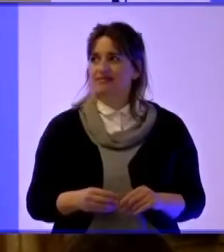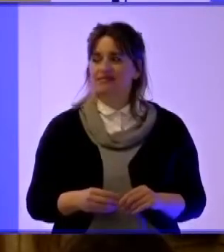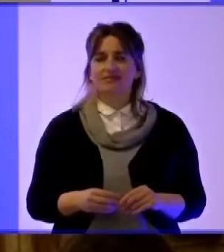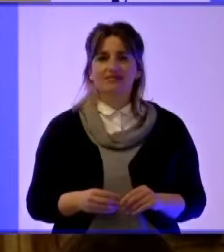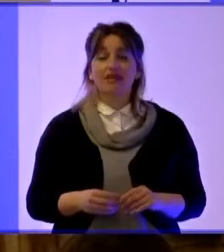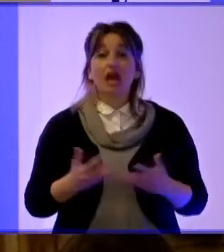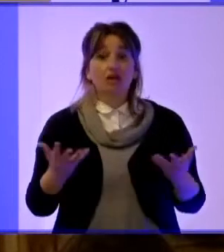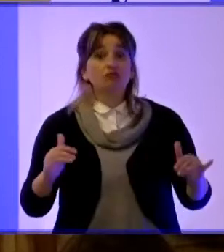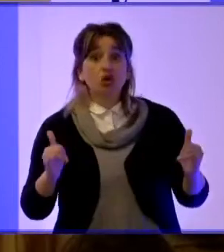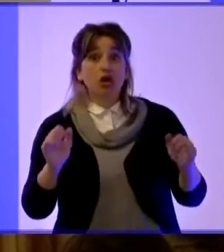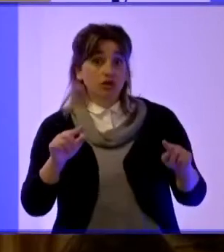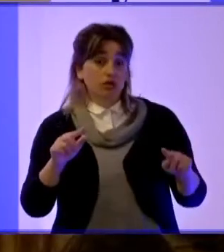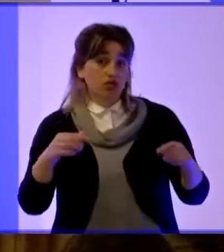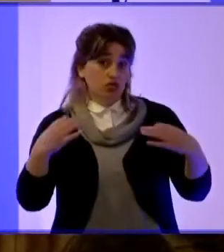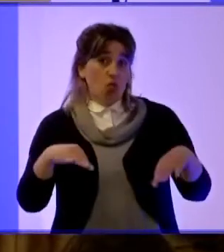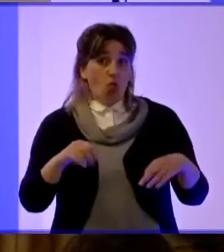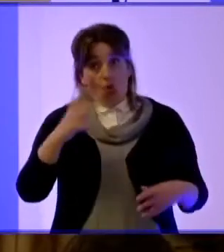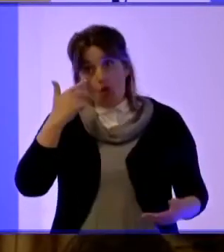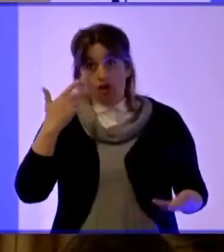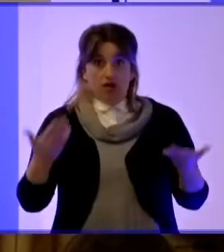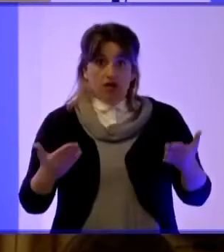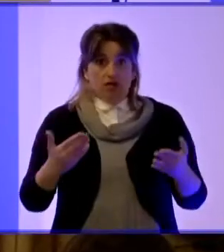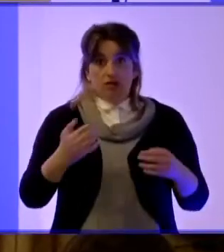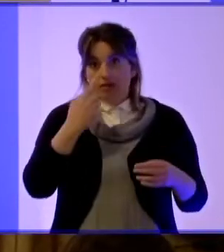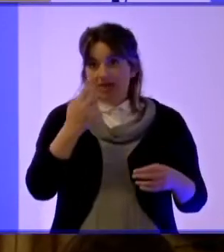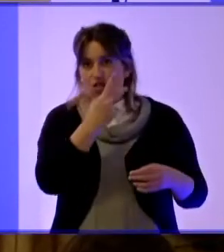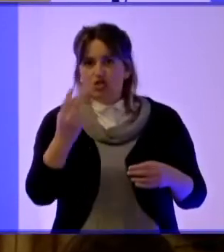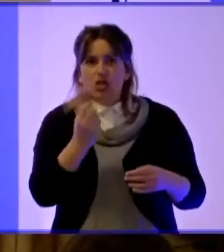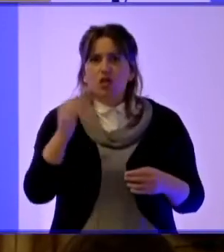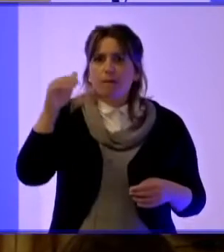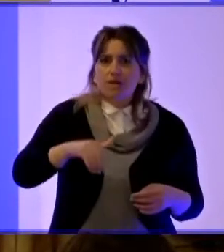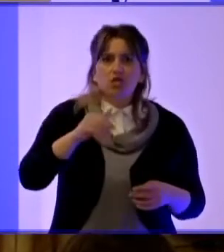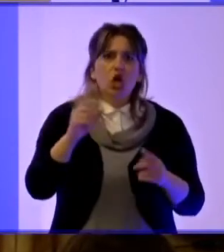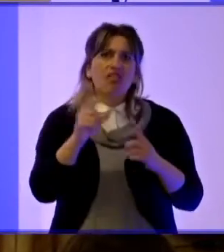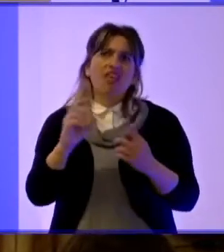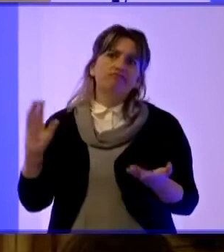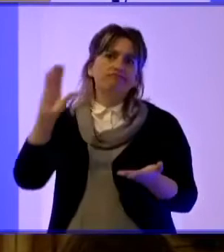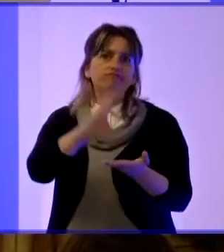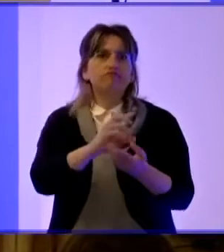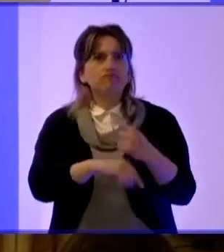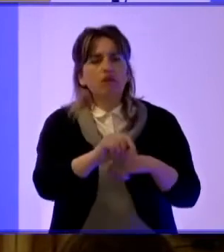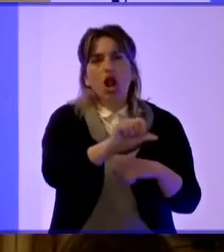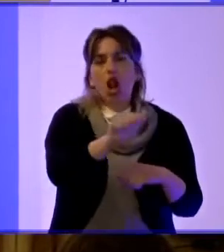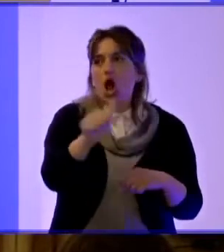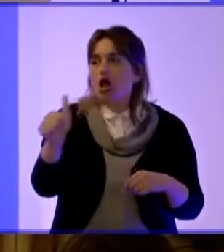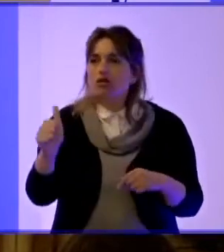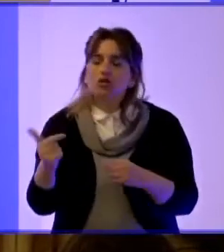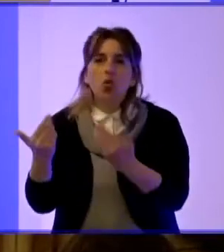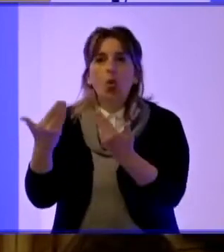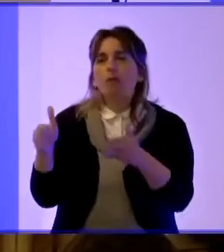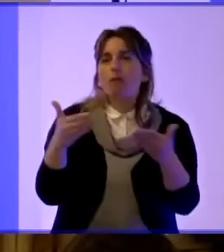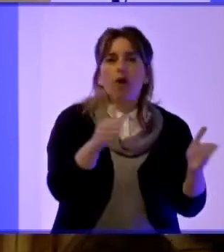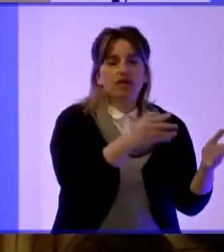Bueno, que logró una evaluación mayor a 1.200 millones de dólares recientemente. Este logro abre muchas puertas en el ecosistema global